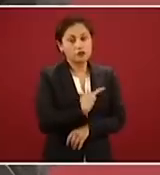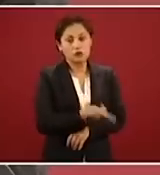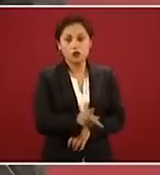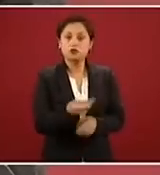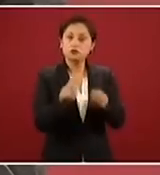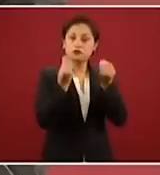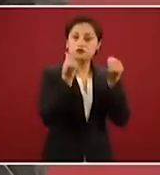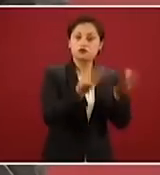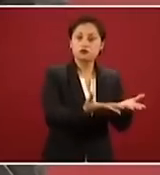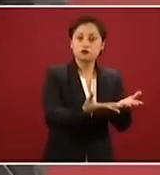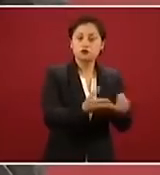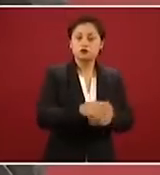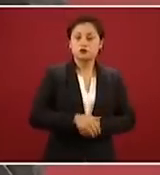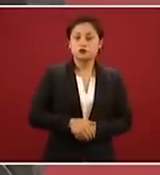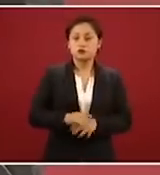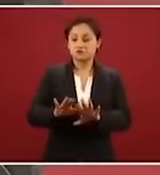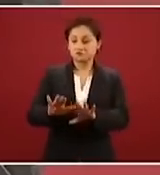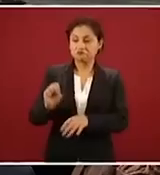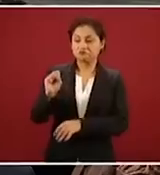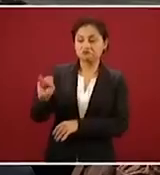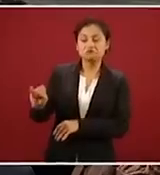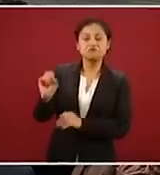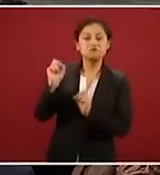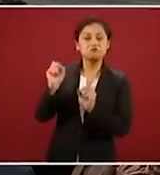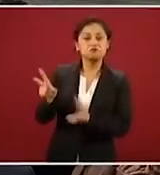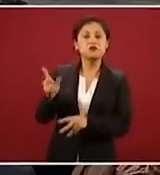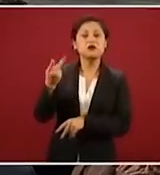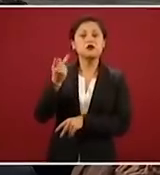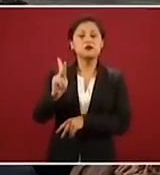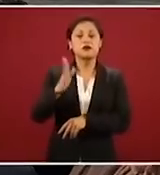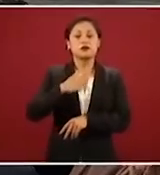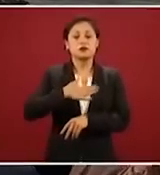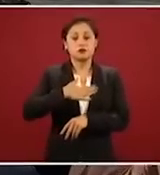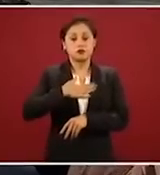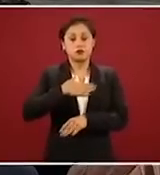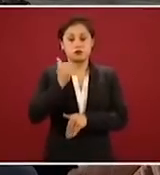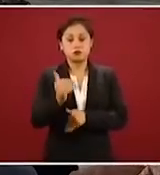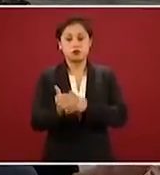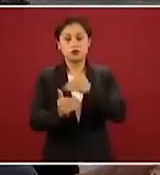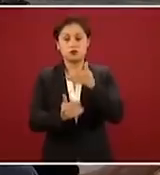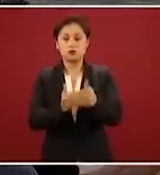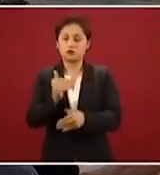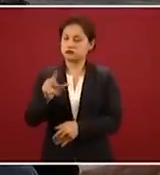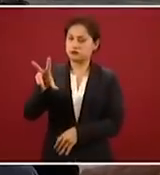Pero yo voy a ir poco a poco. No, es que no puedo